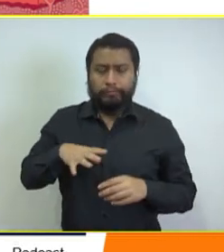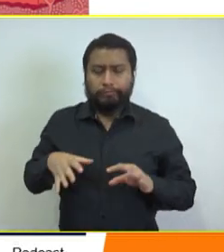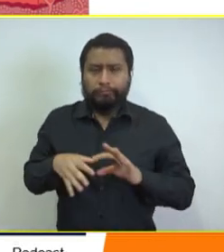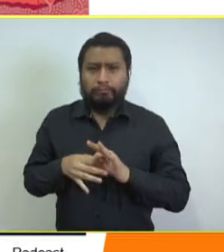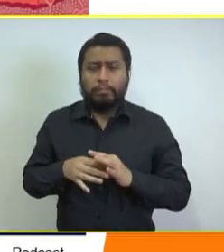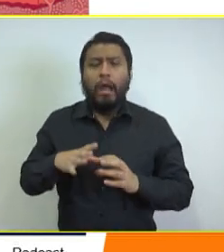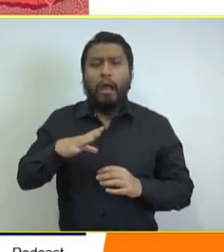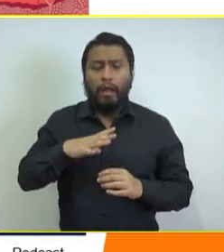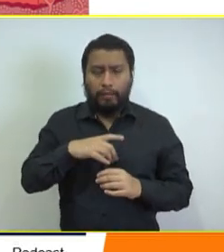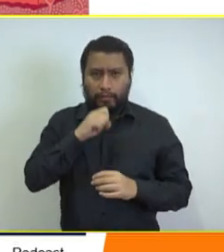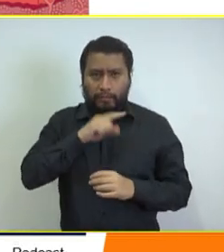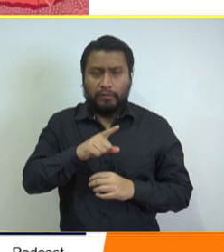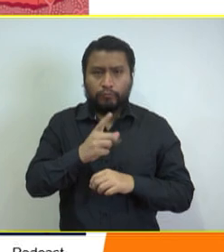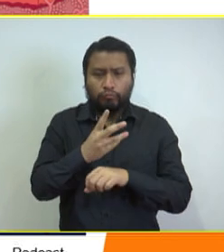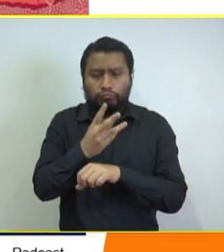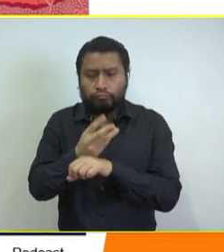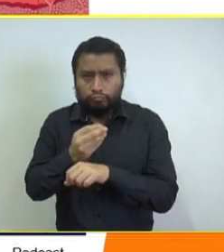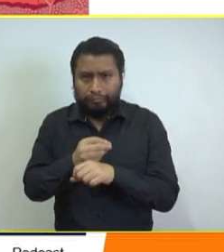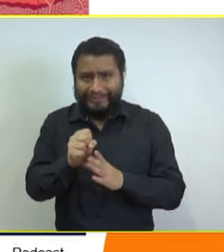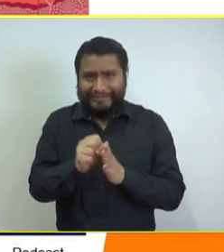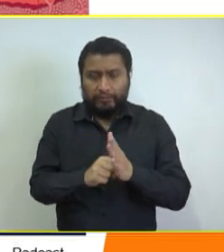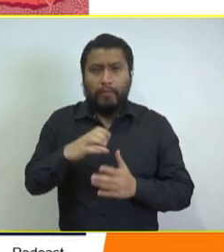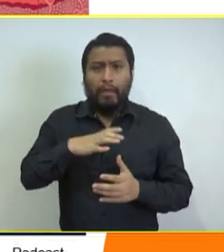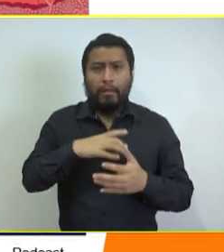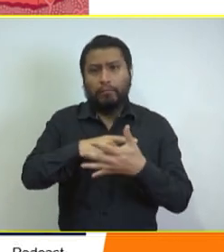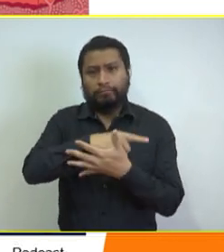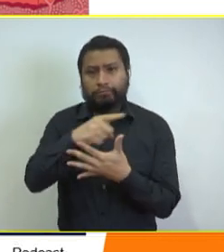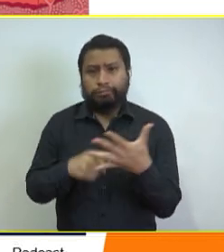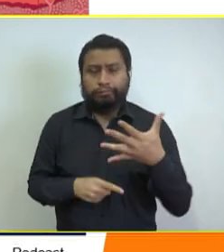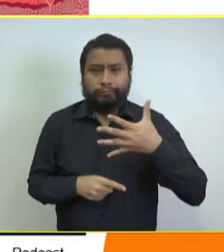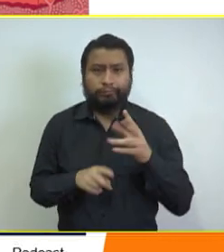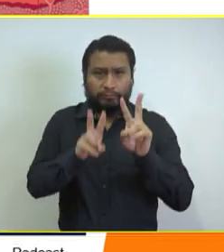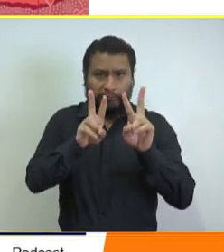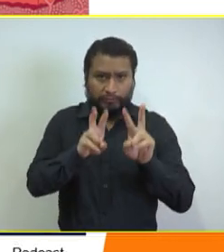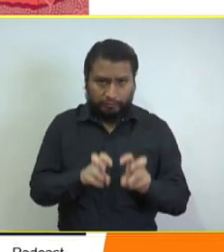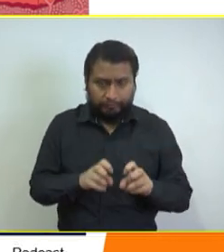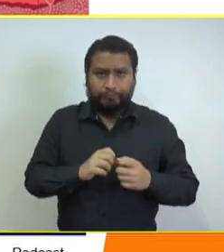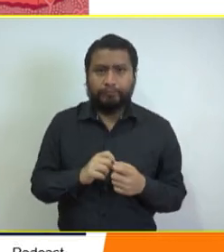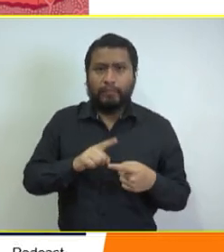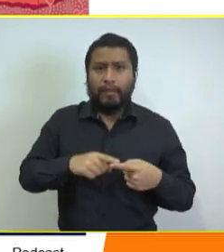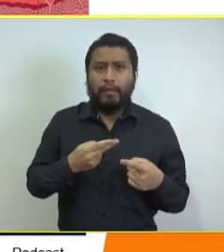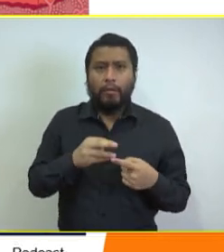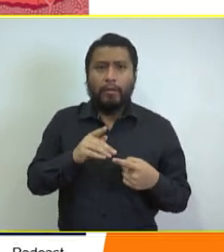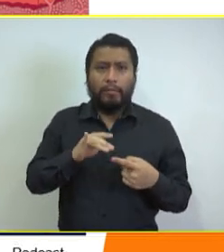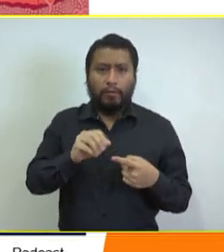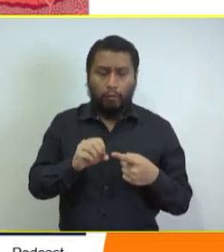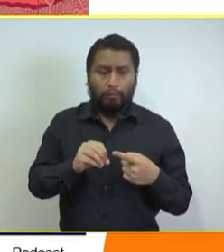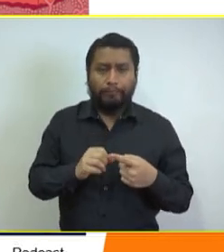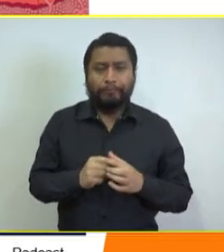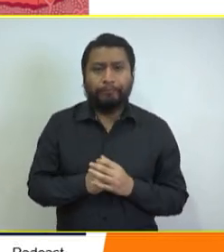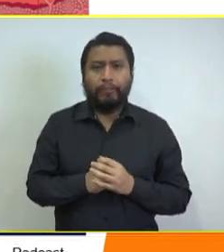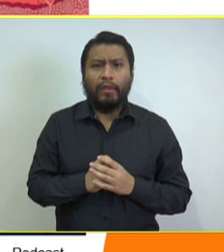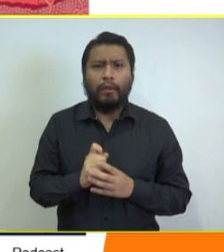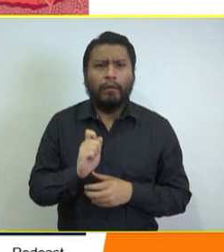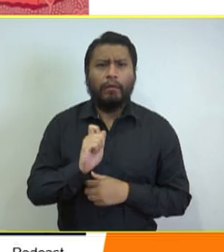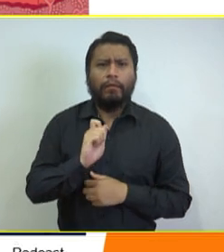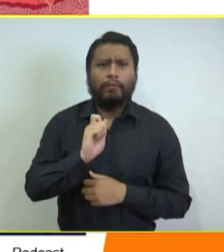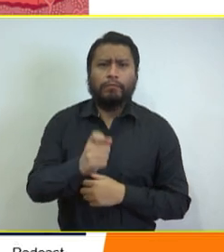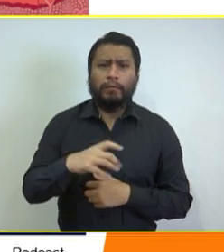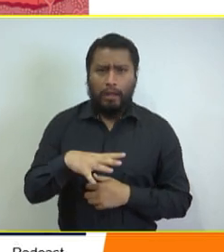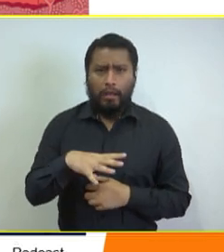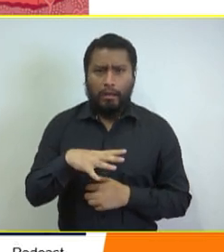sistema solución está conformado y diseñado por 5 módulos, que nuestra base es un libro áptico, que bueno, en este se